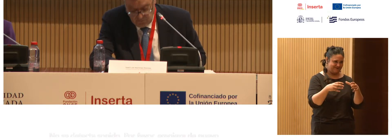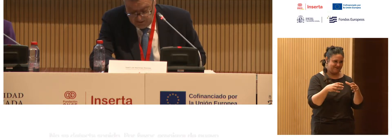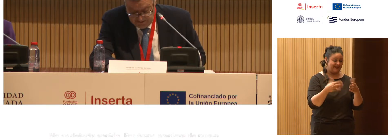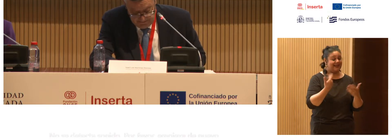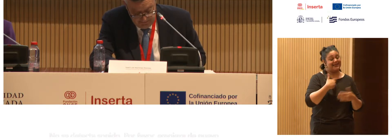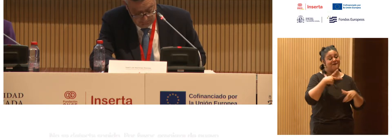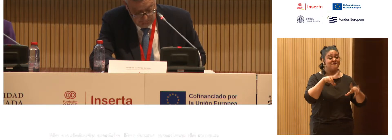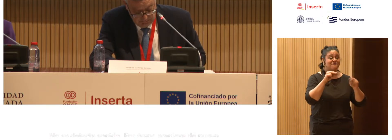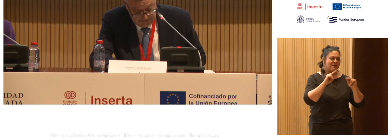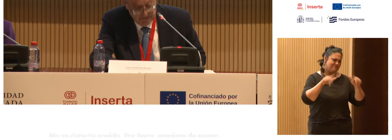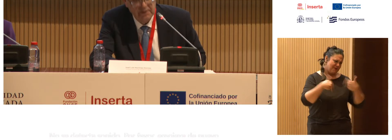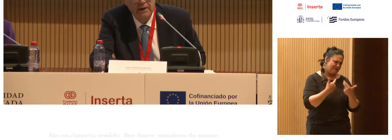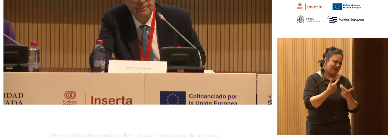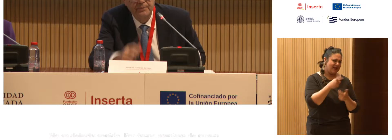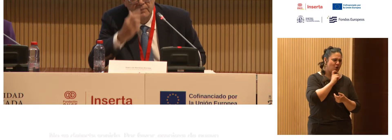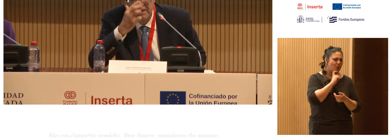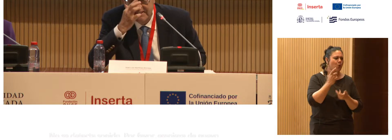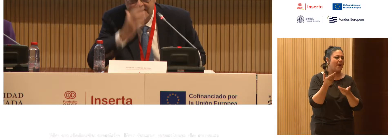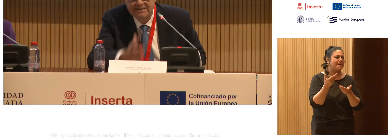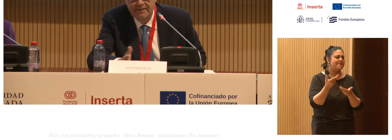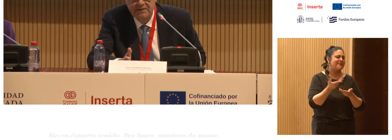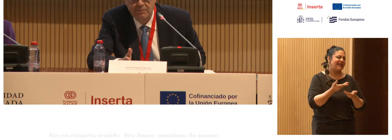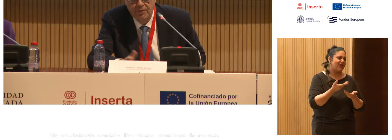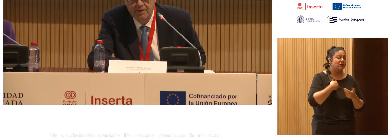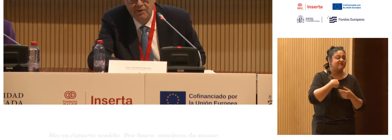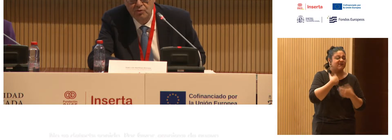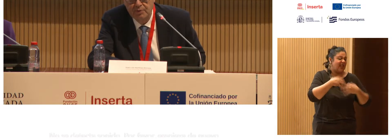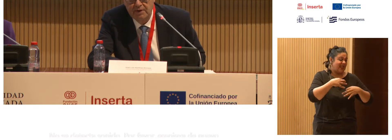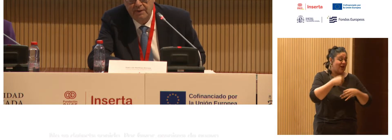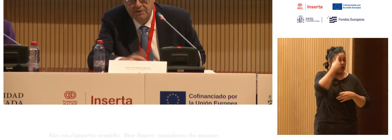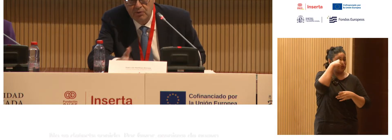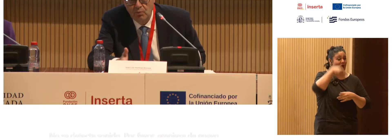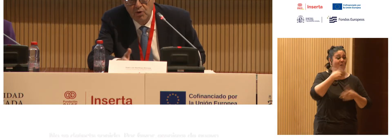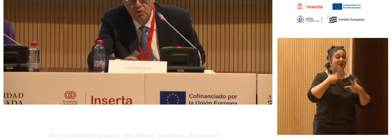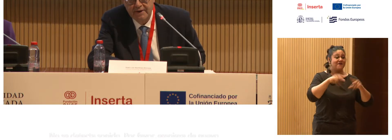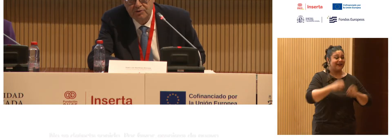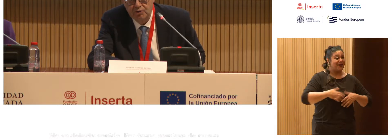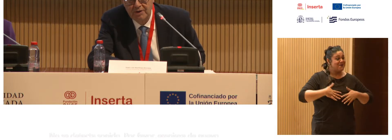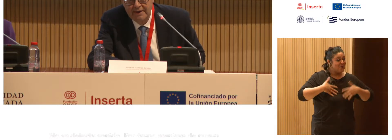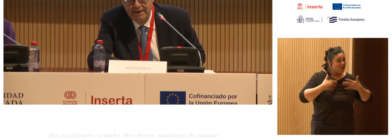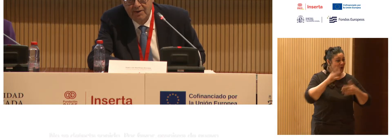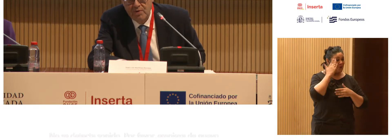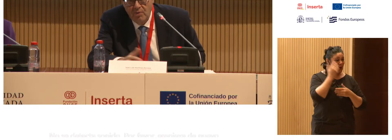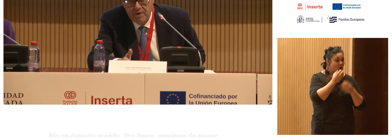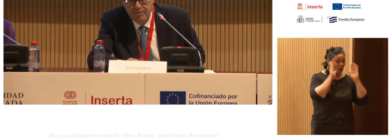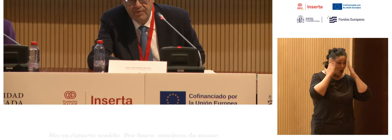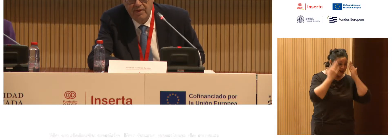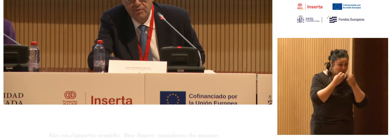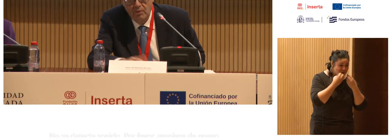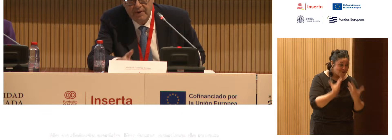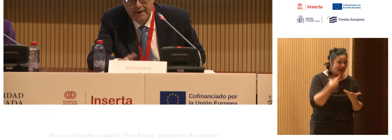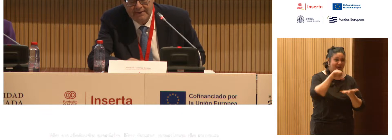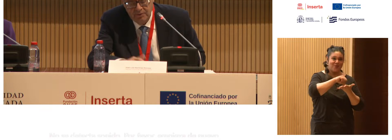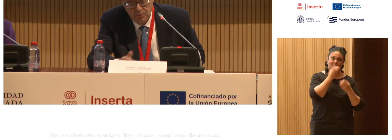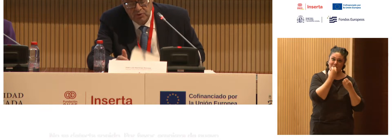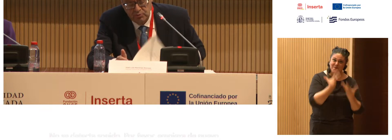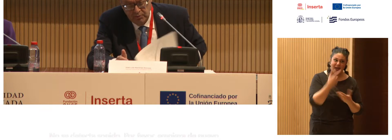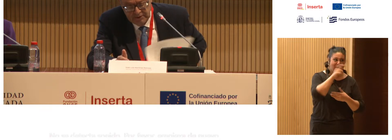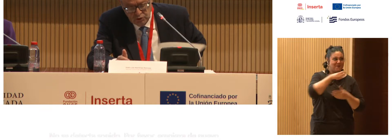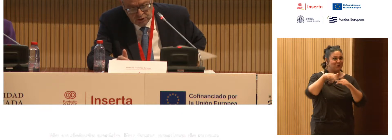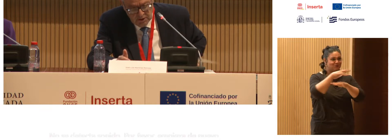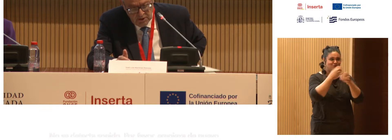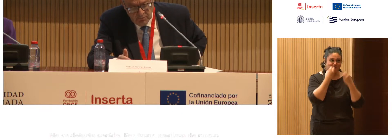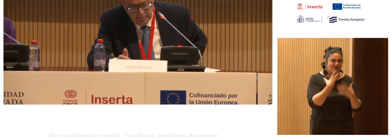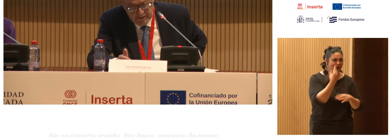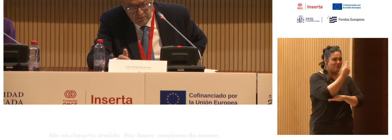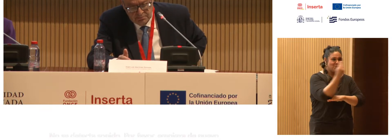terminar con una invitación muy sencilla. Sé que saldréis emocionados porque habéis tenido un buen congreso, una buena ciudad, una buena gente, unos buenos